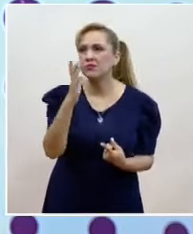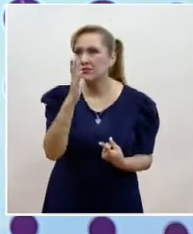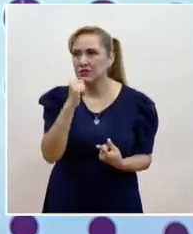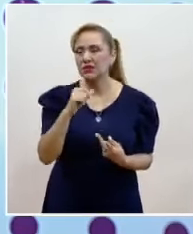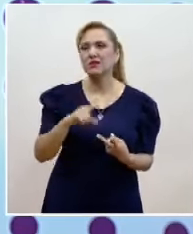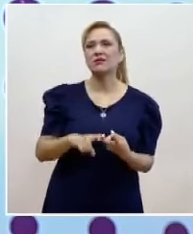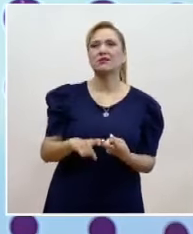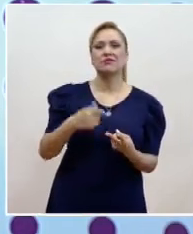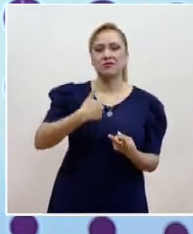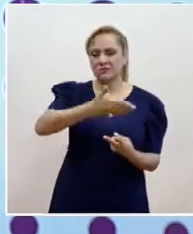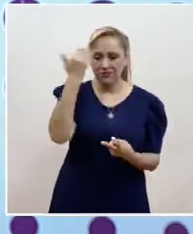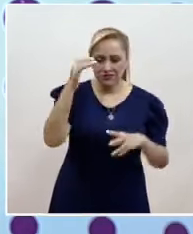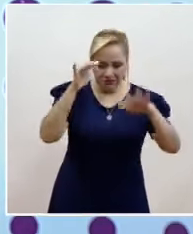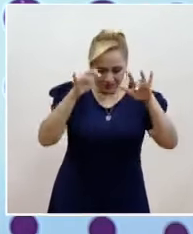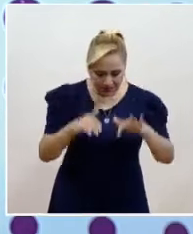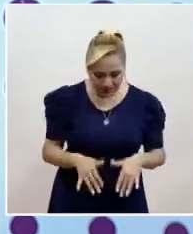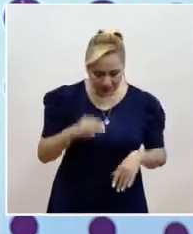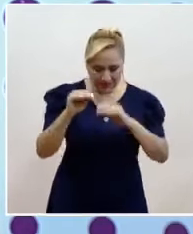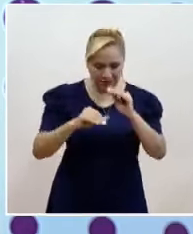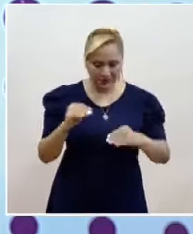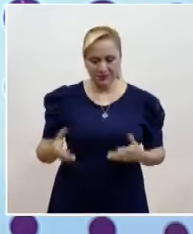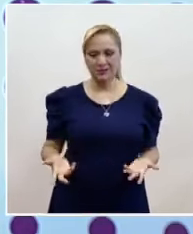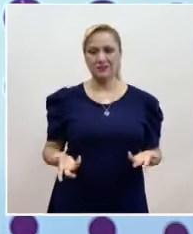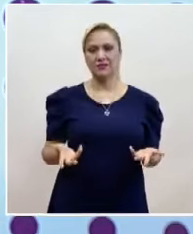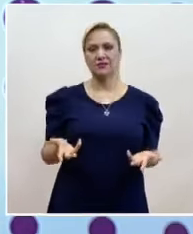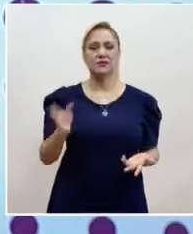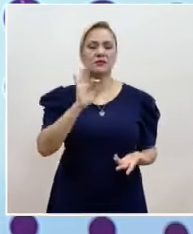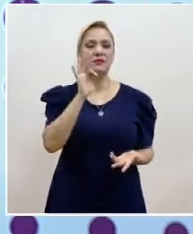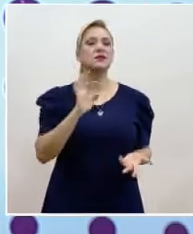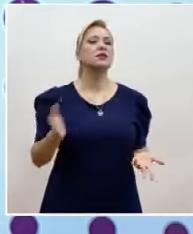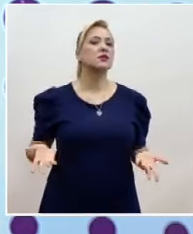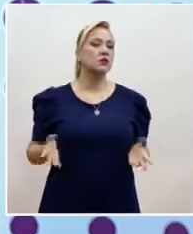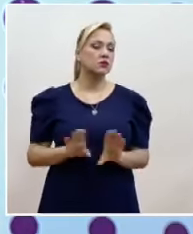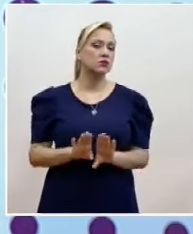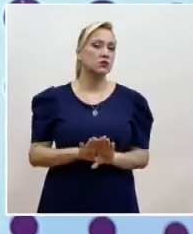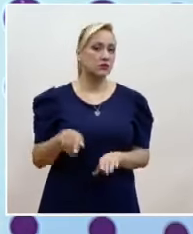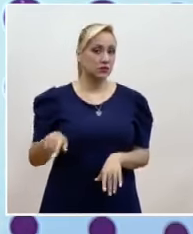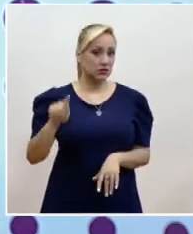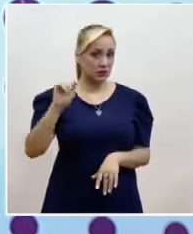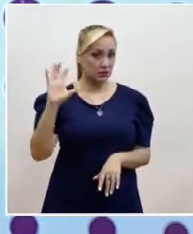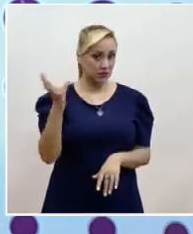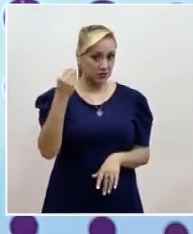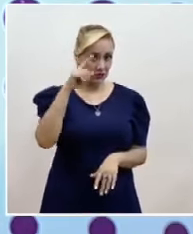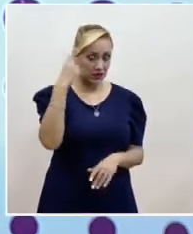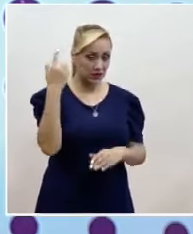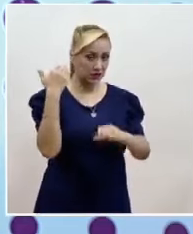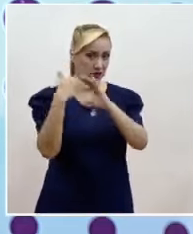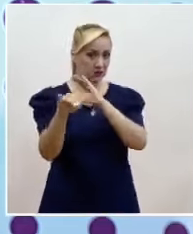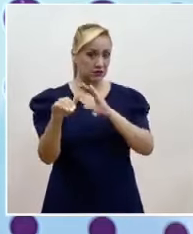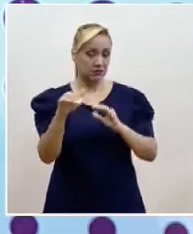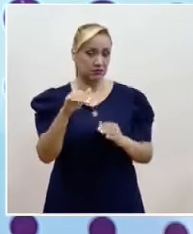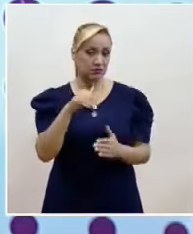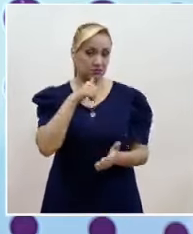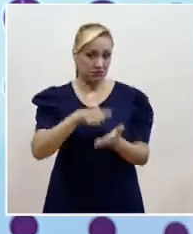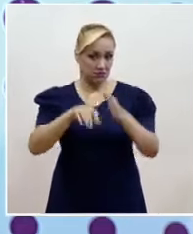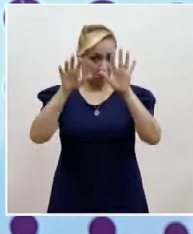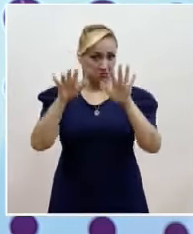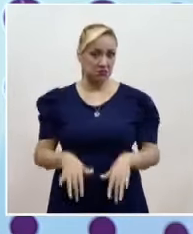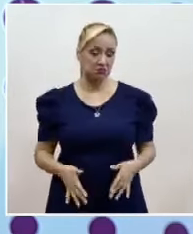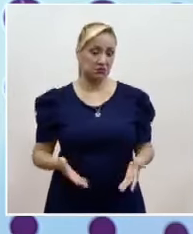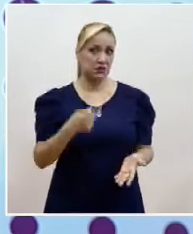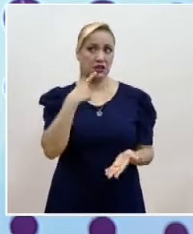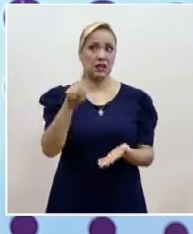puede complejizar si queremos utilizar justamente la justicia digital. Esto evidentemente es un problema, que de por sí es un problema,